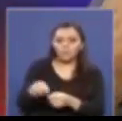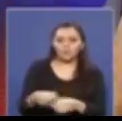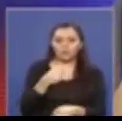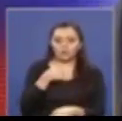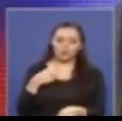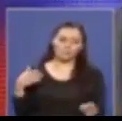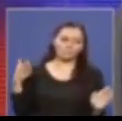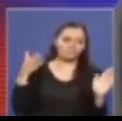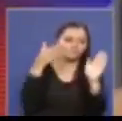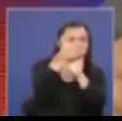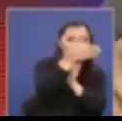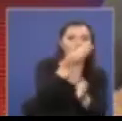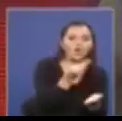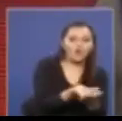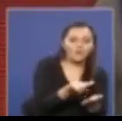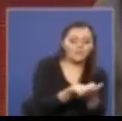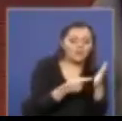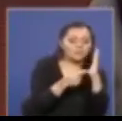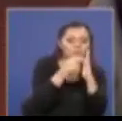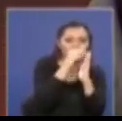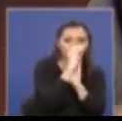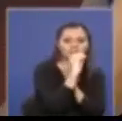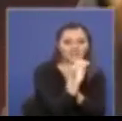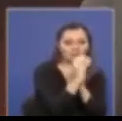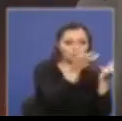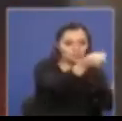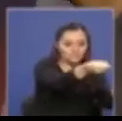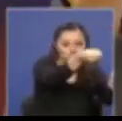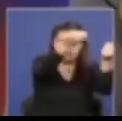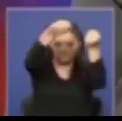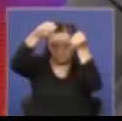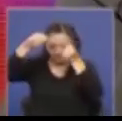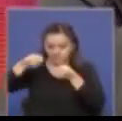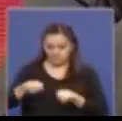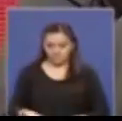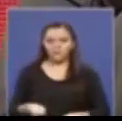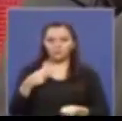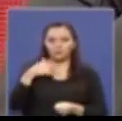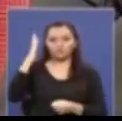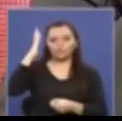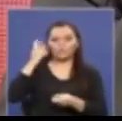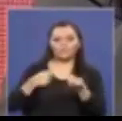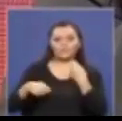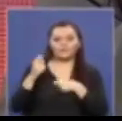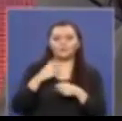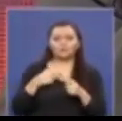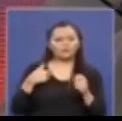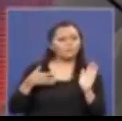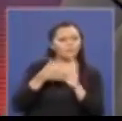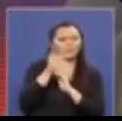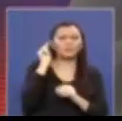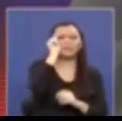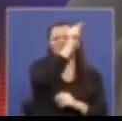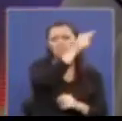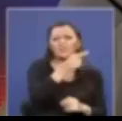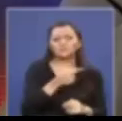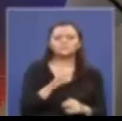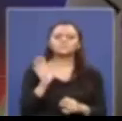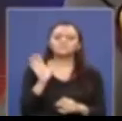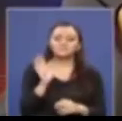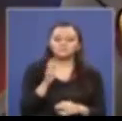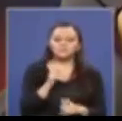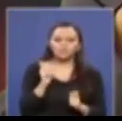productos sin aranceles y venderlos en Tulcán. Entonces, ¿cuál es la lógica? Ah, no, pero en Ipiales lo puedo comprar. ¿Para qué le permite entrar en